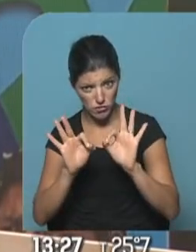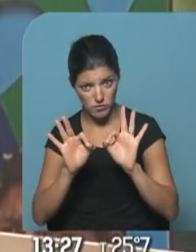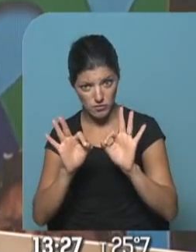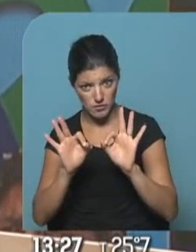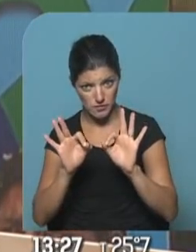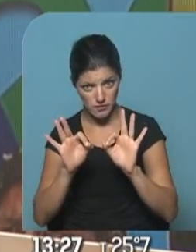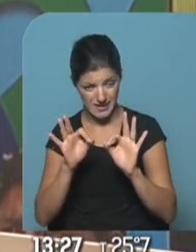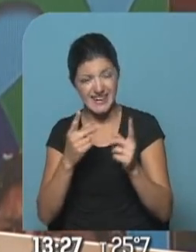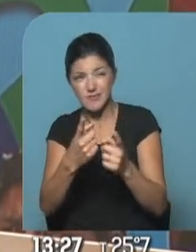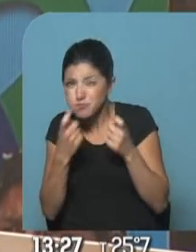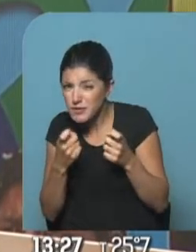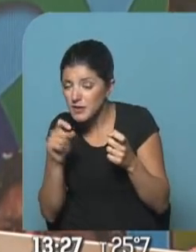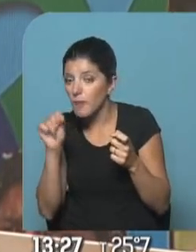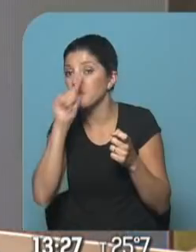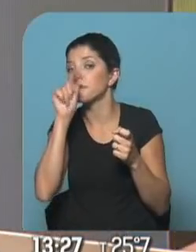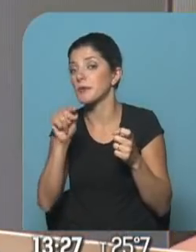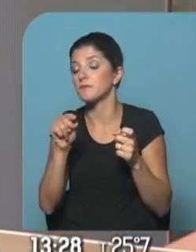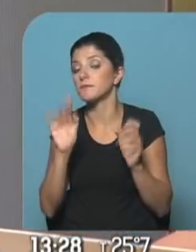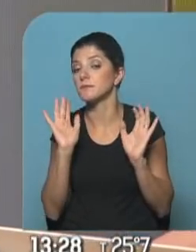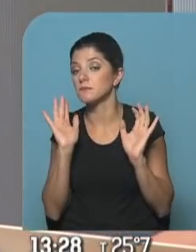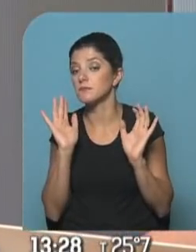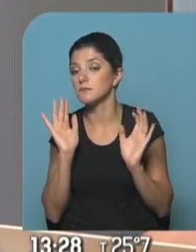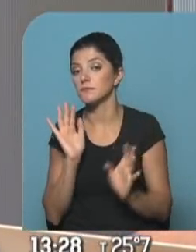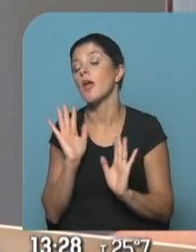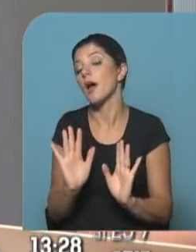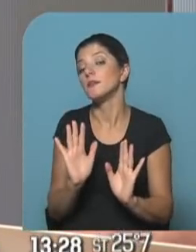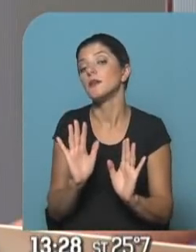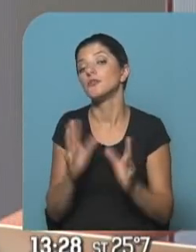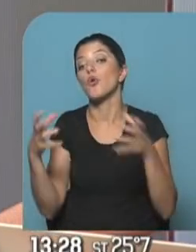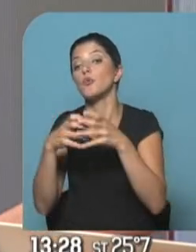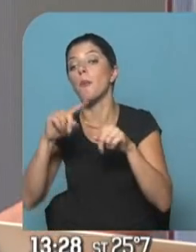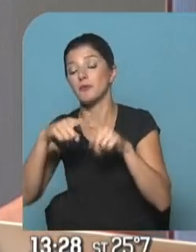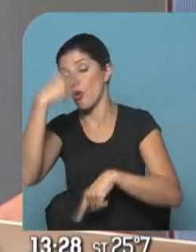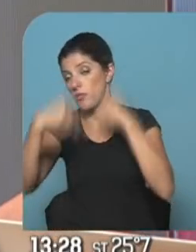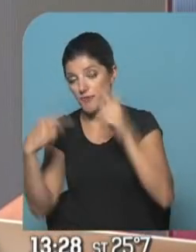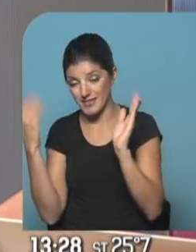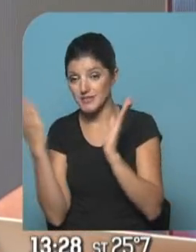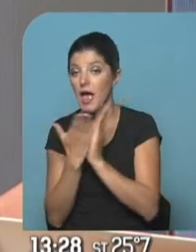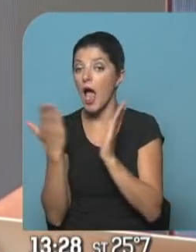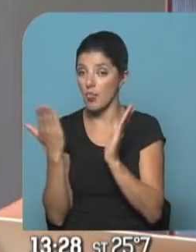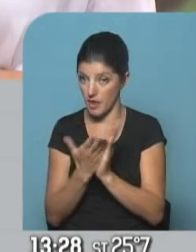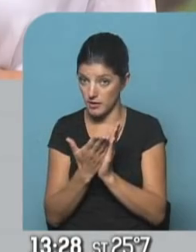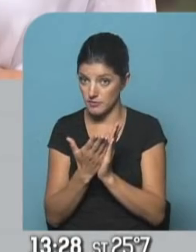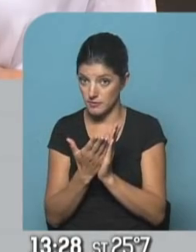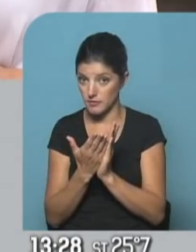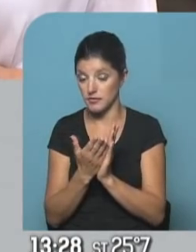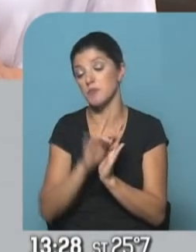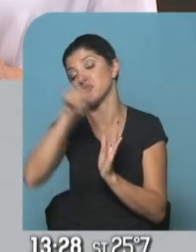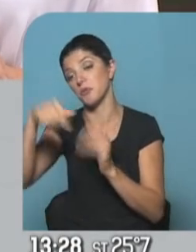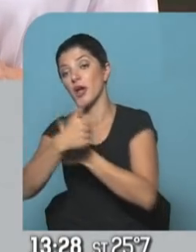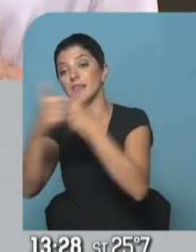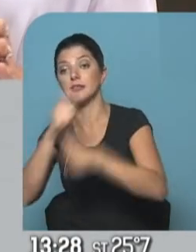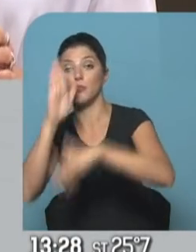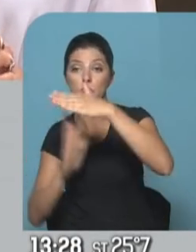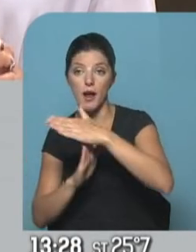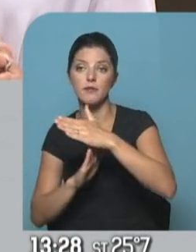caiga. Esa fue la interpretación que hicieron las organizaciones políticas que llevaron la cuestión al Tribunal Constitucional. Encontraron una